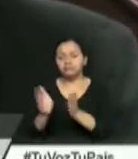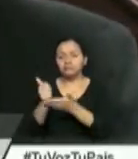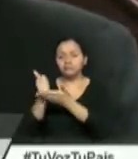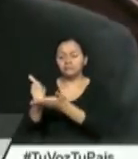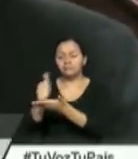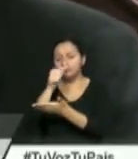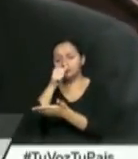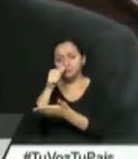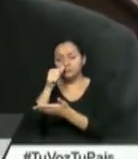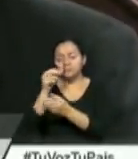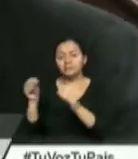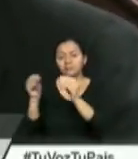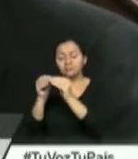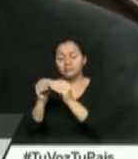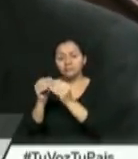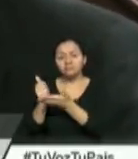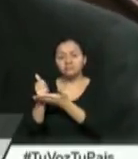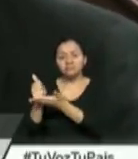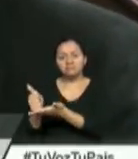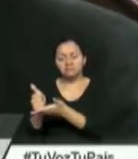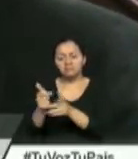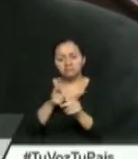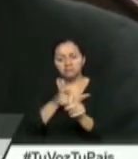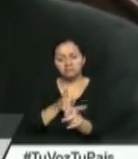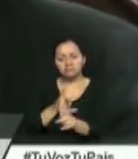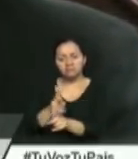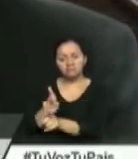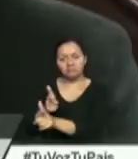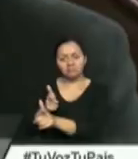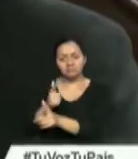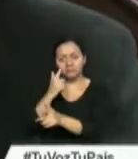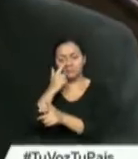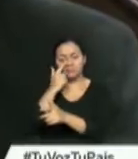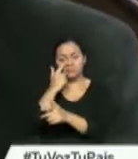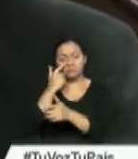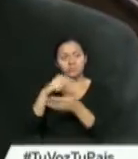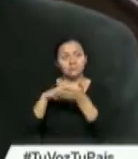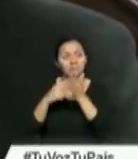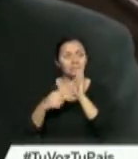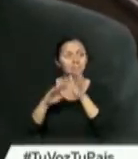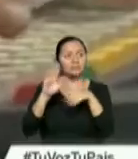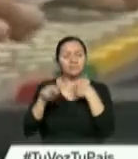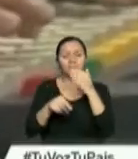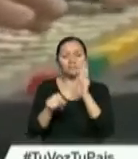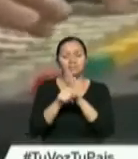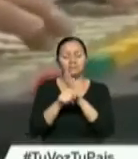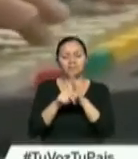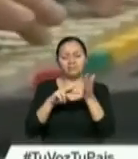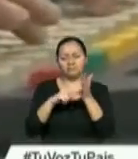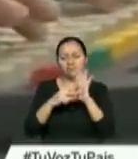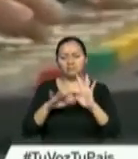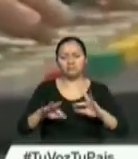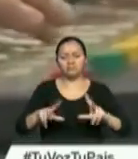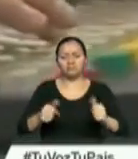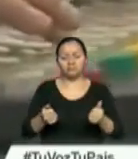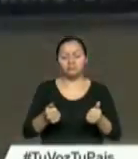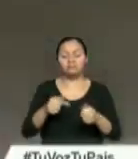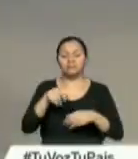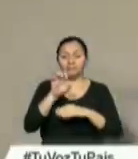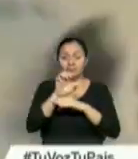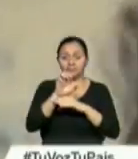del narcotráfico e incluso sostén del terrorismo, en definitiva, corrupción. En Ecuador se estima que